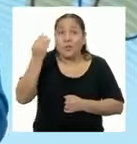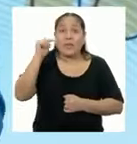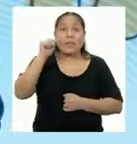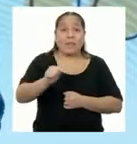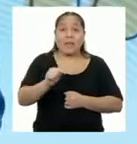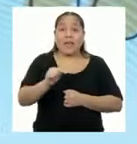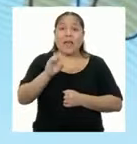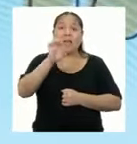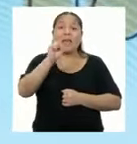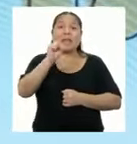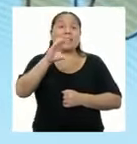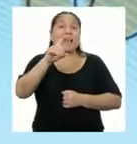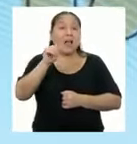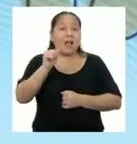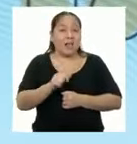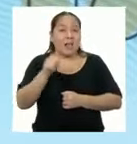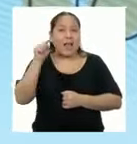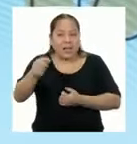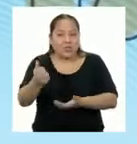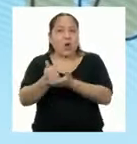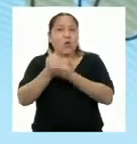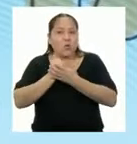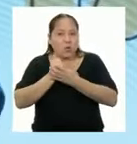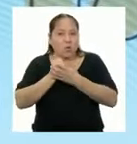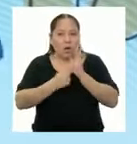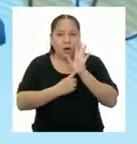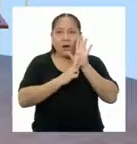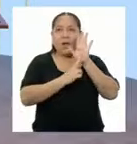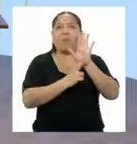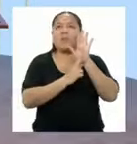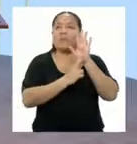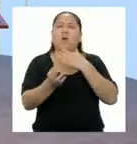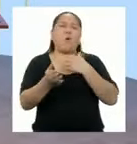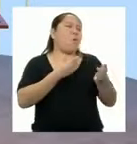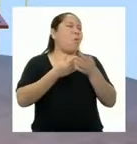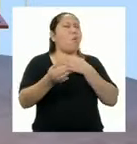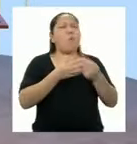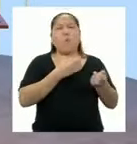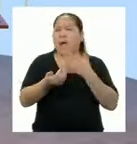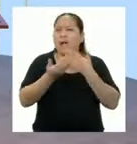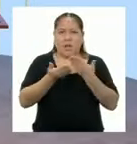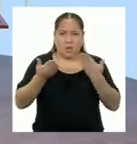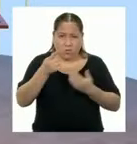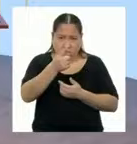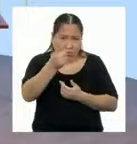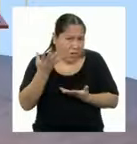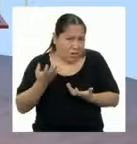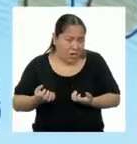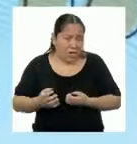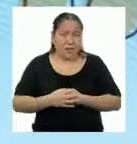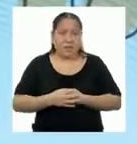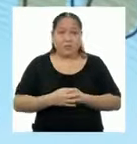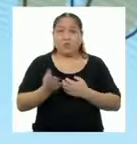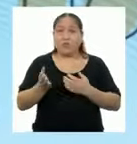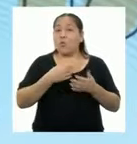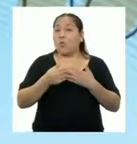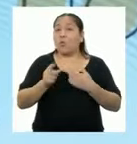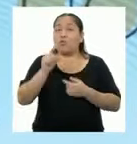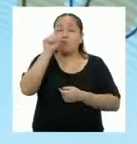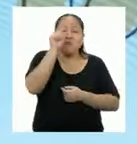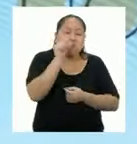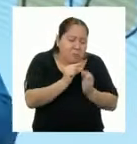las escalas nos ayudarán a representar cualquier objeto que queramos, por más que sea